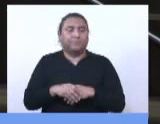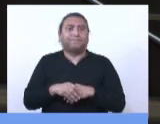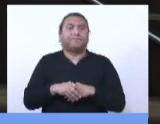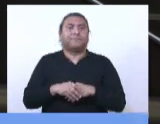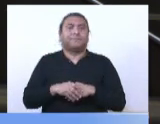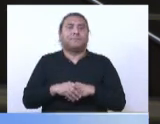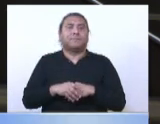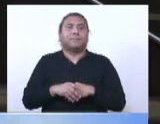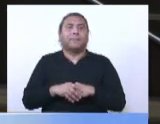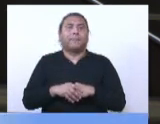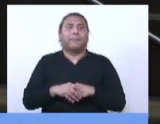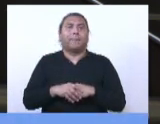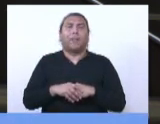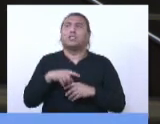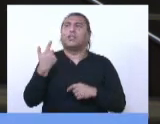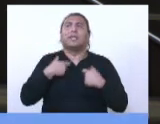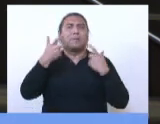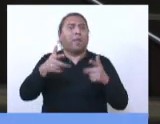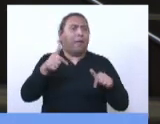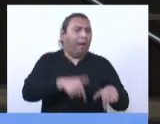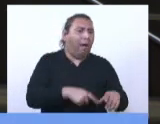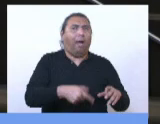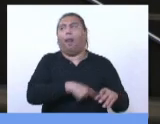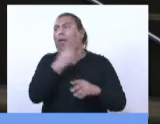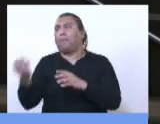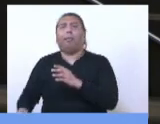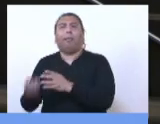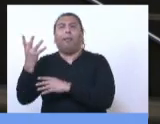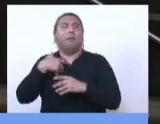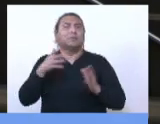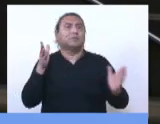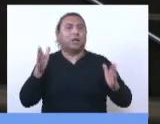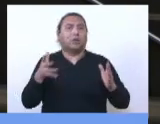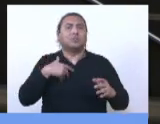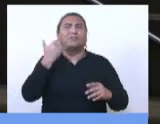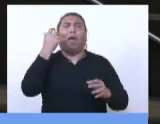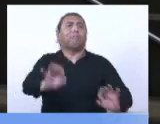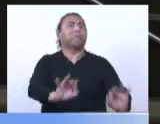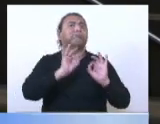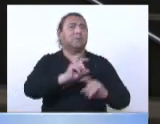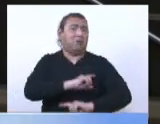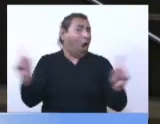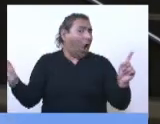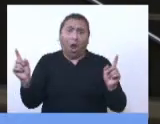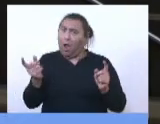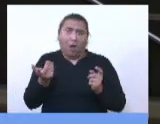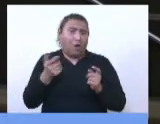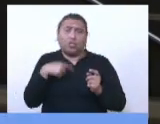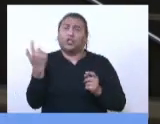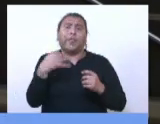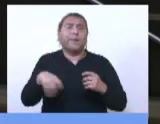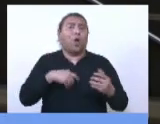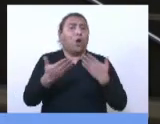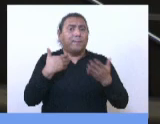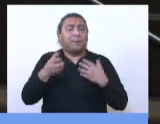acá que decimos bueno desde la noche a la mañana acá hay un sector que tiene todo asegurado no señor acá todos tenemos que conversar porque hay que